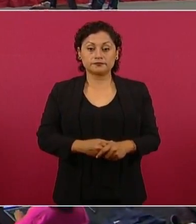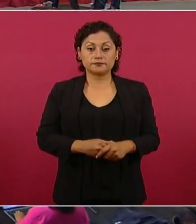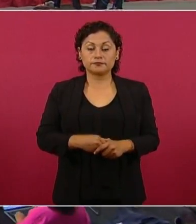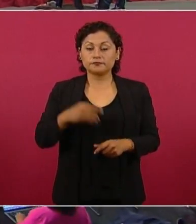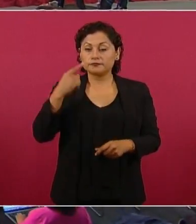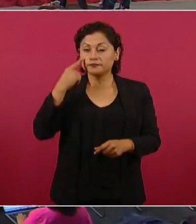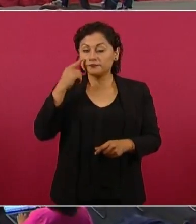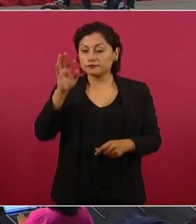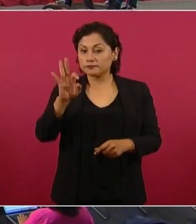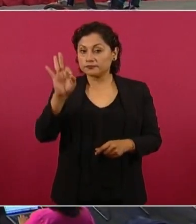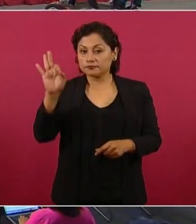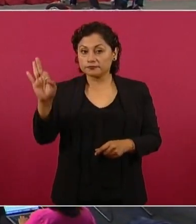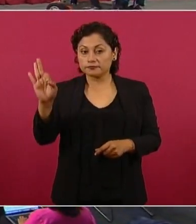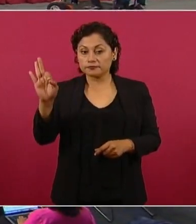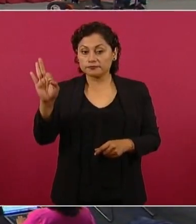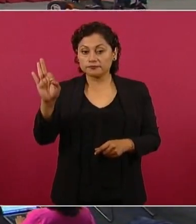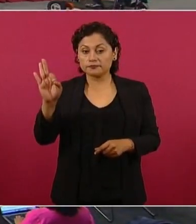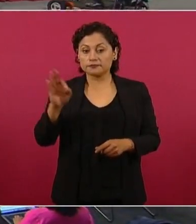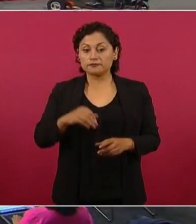es?